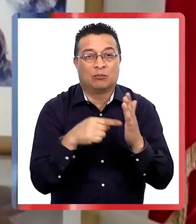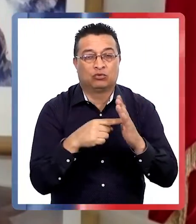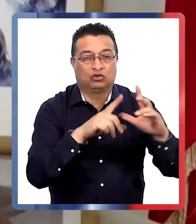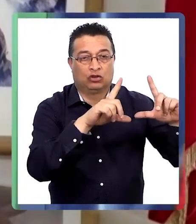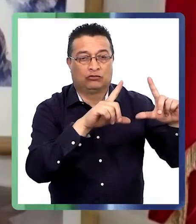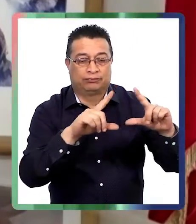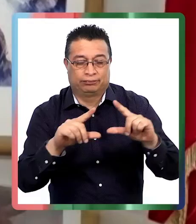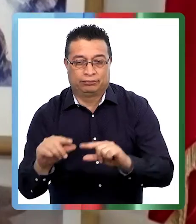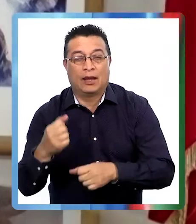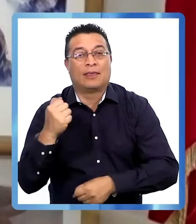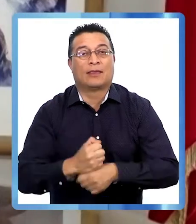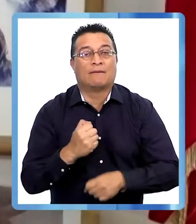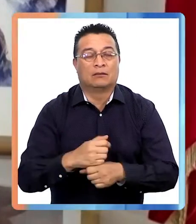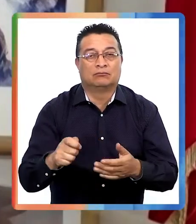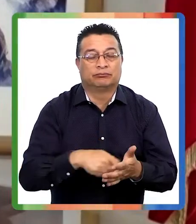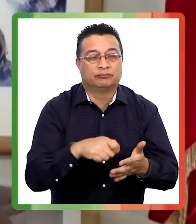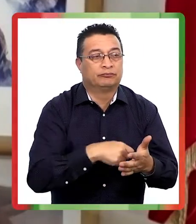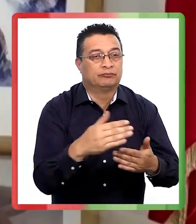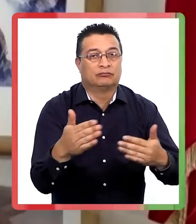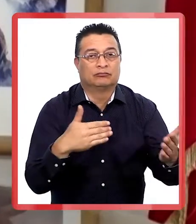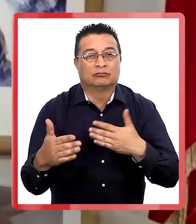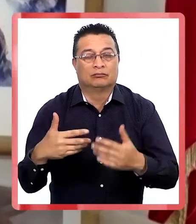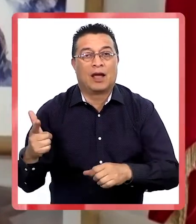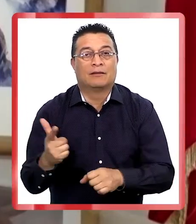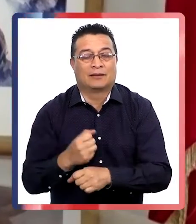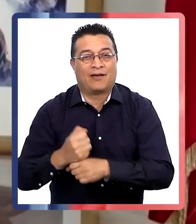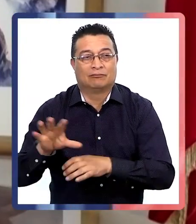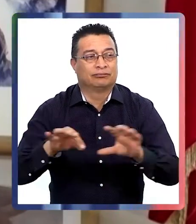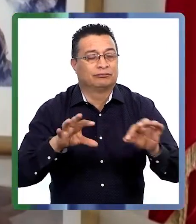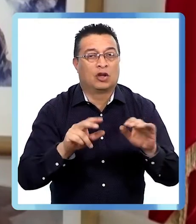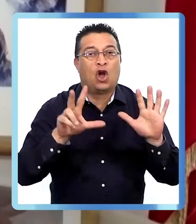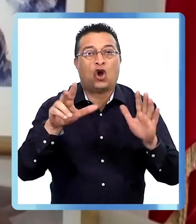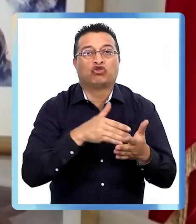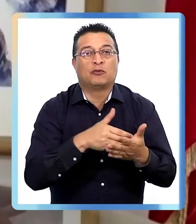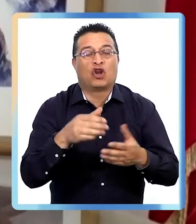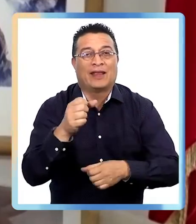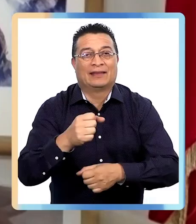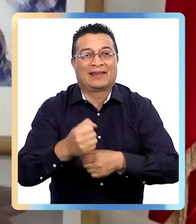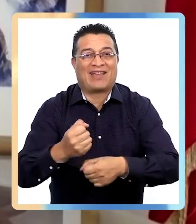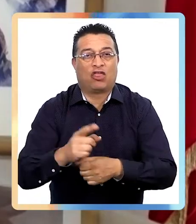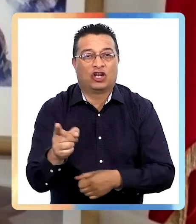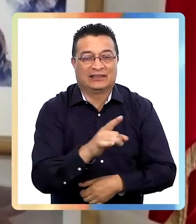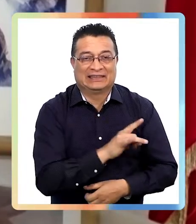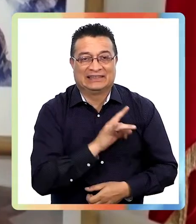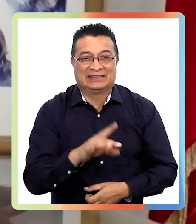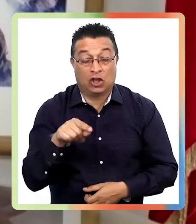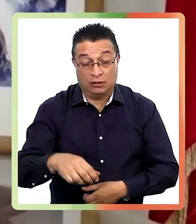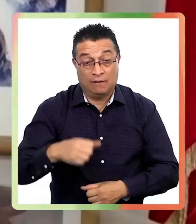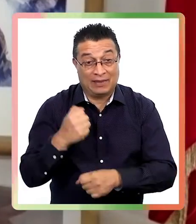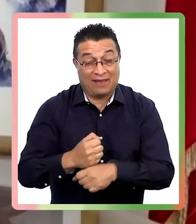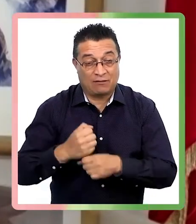puntos de reducción en el empleo sobre una fuerza laboral en el país de 8 millones de chilenos. Ahora,